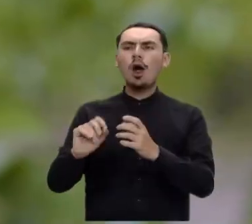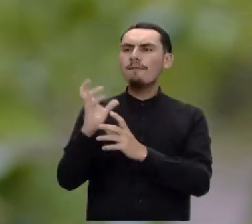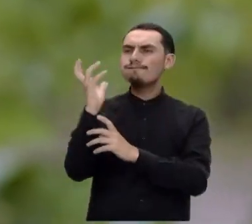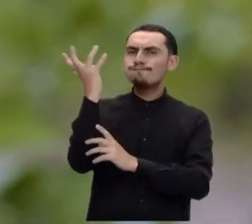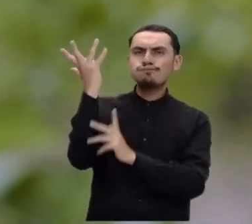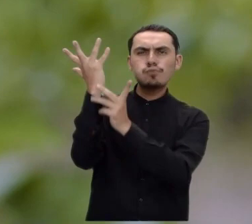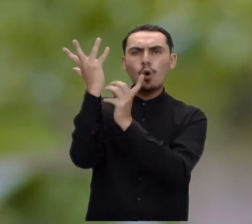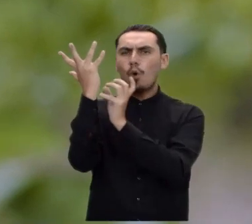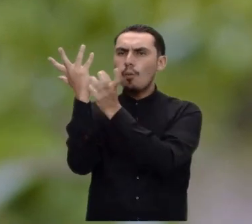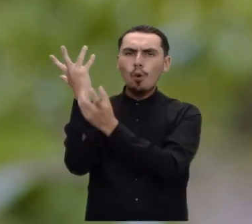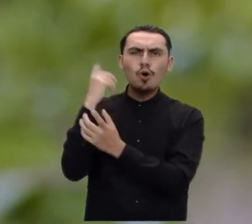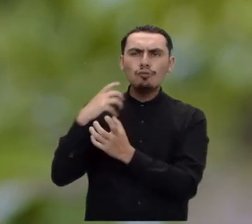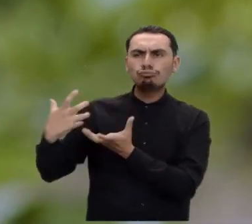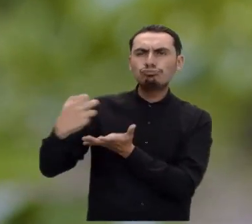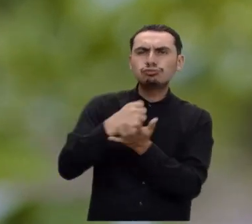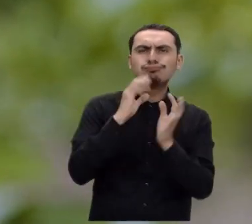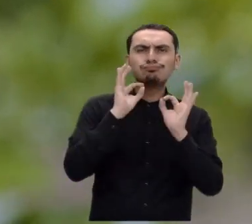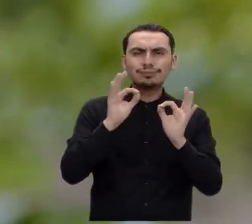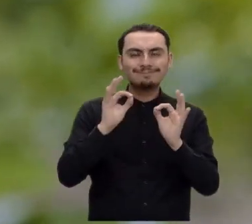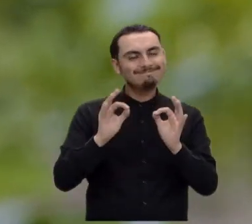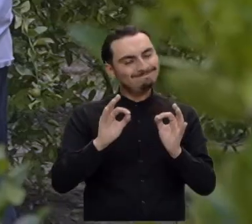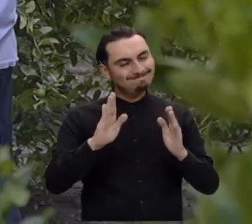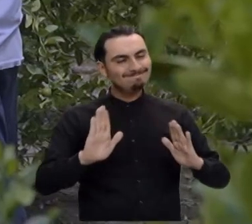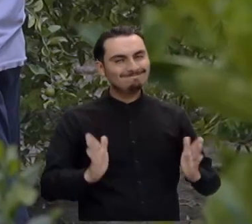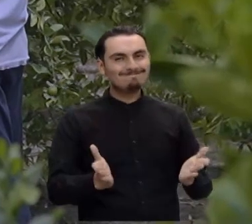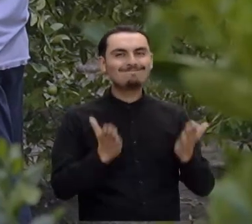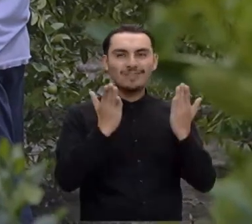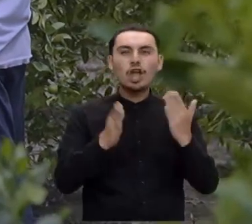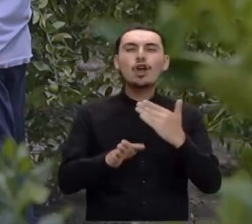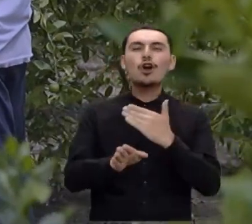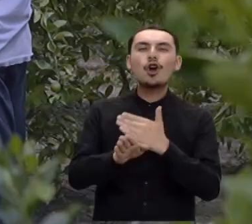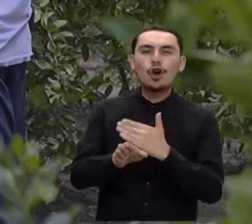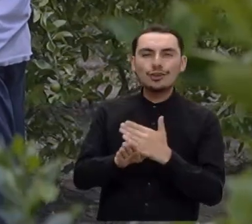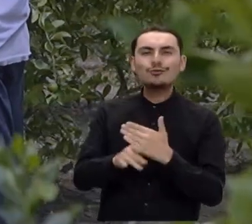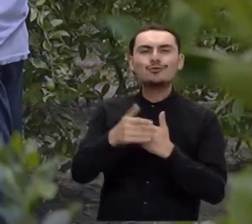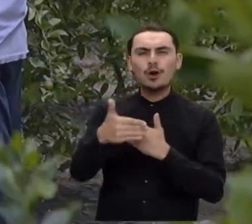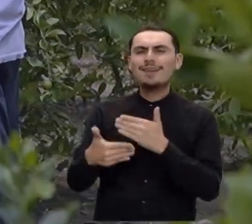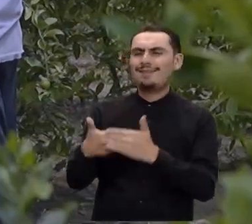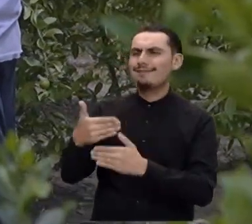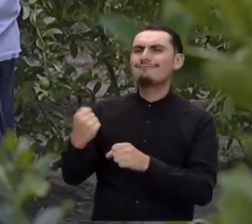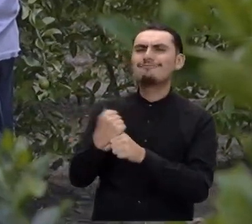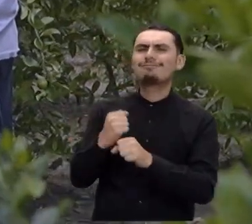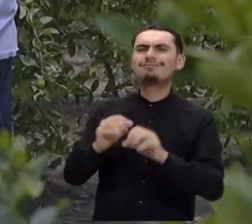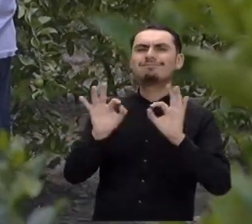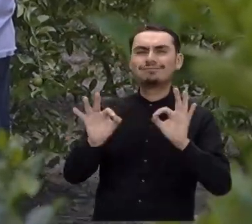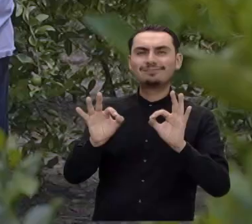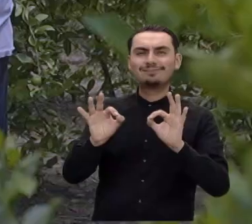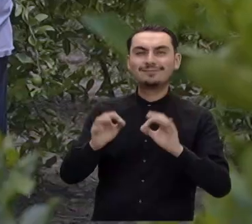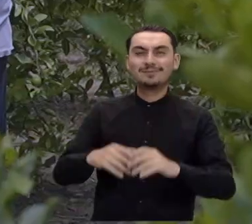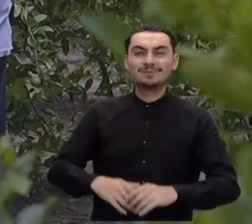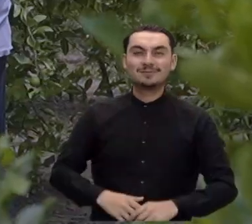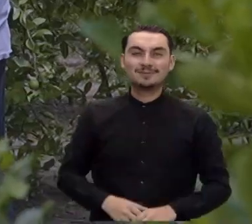producción. Entonces, lo motivo para que continúe realizando esas labores.